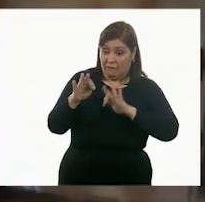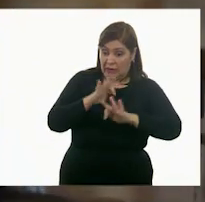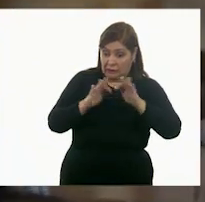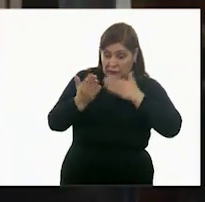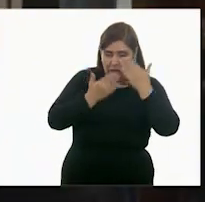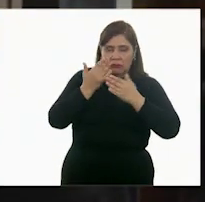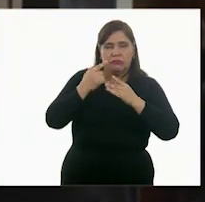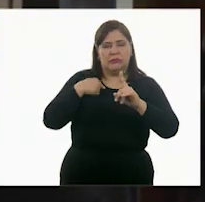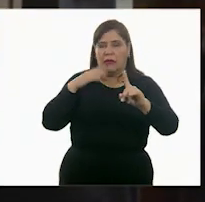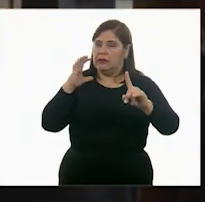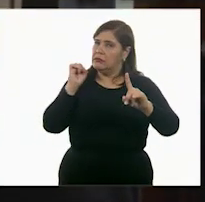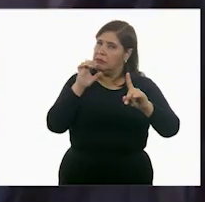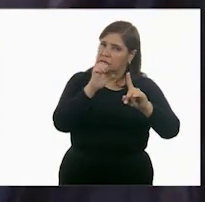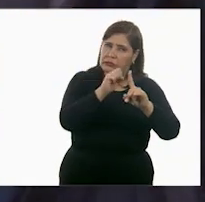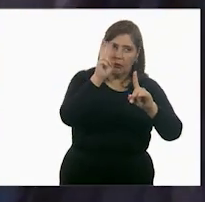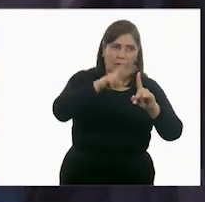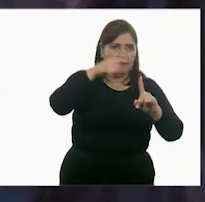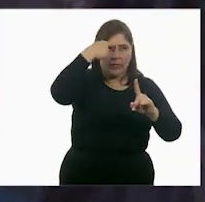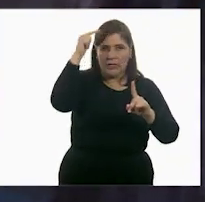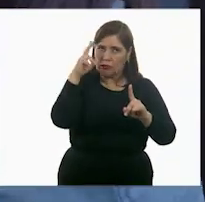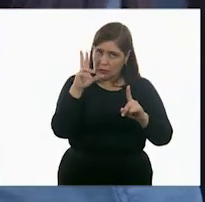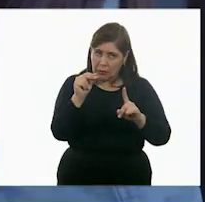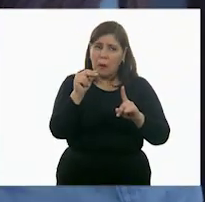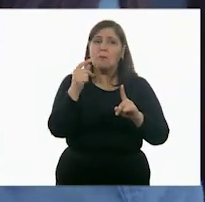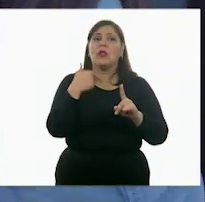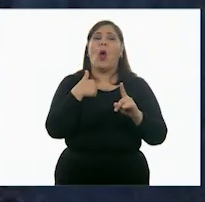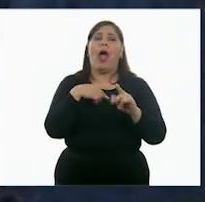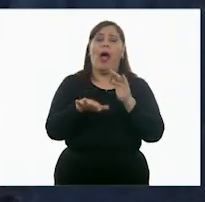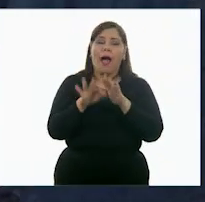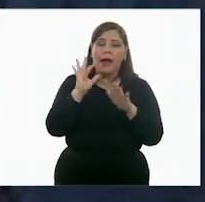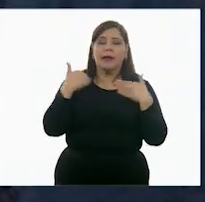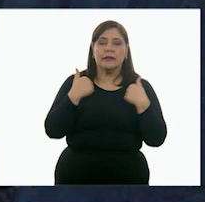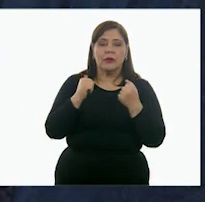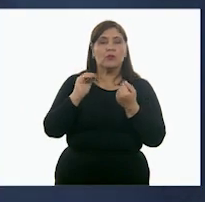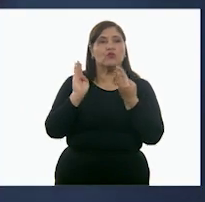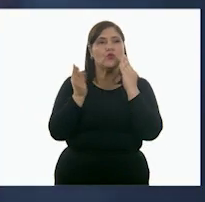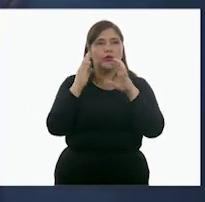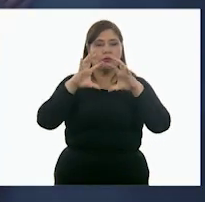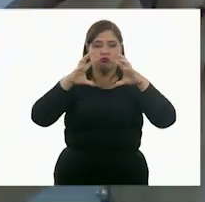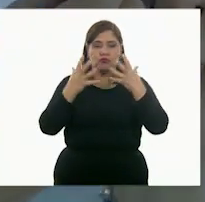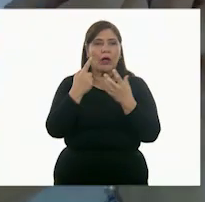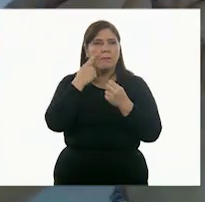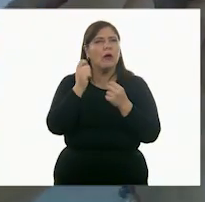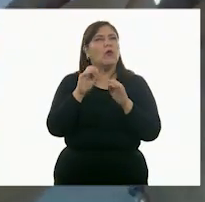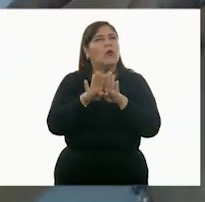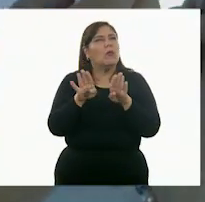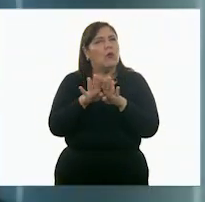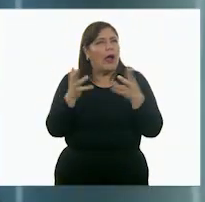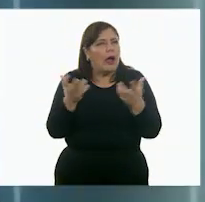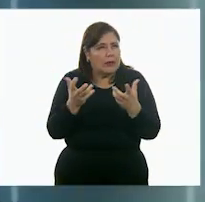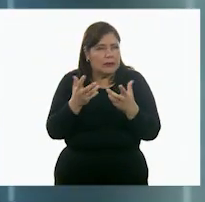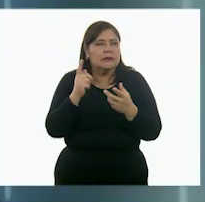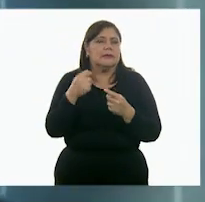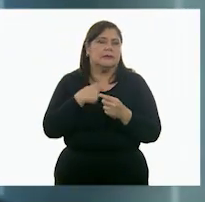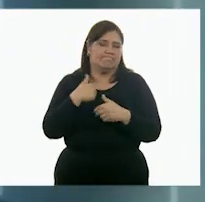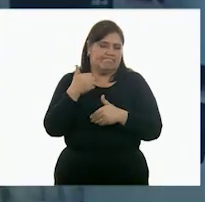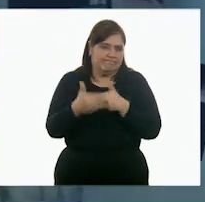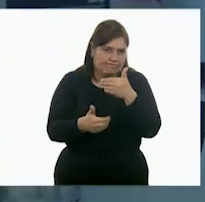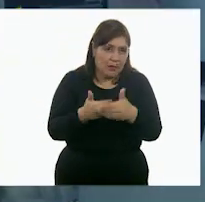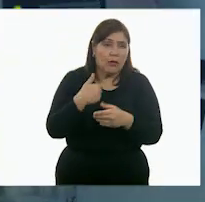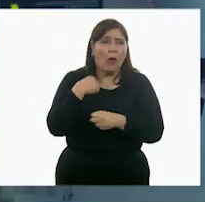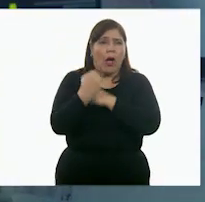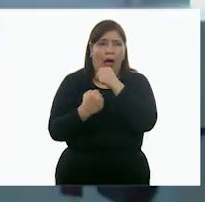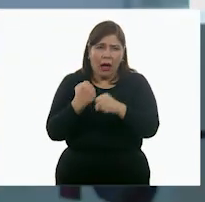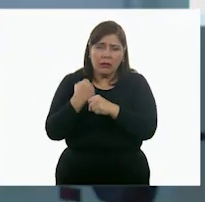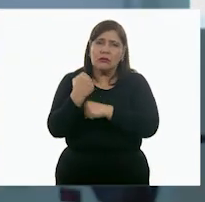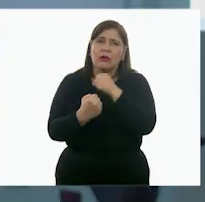reto y entender cómo funcionaba nuestra Tierra se convirtió en mi pasión. Después de muchos años, sigo trabajando en lo